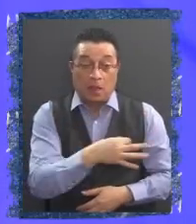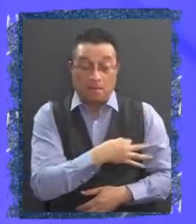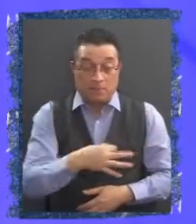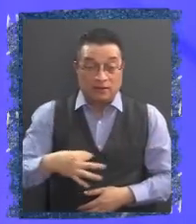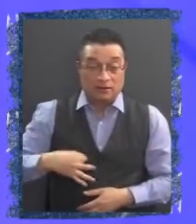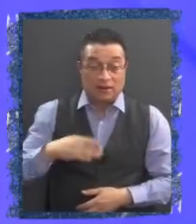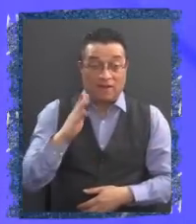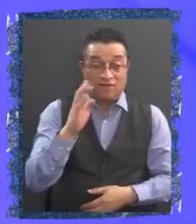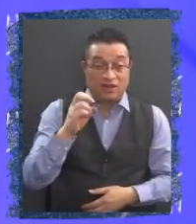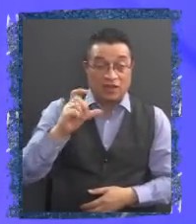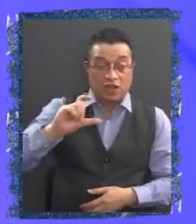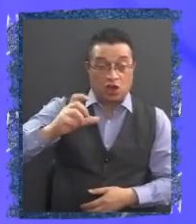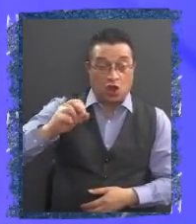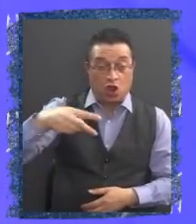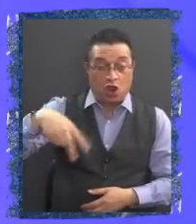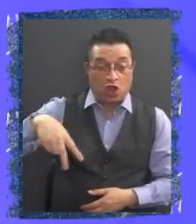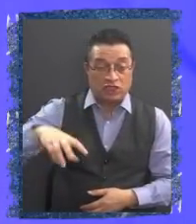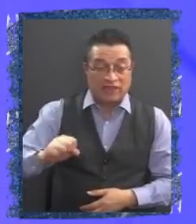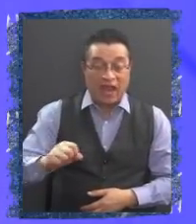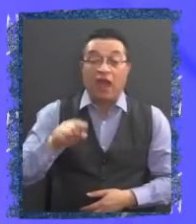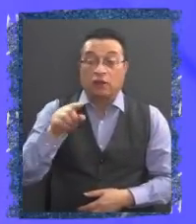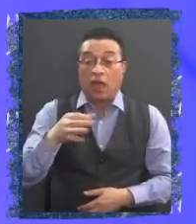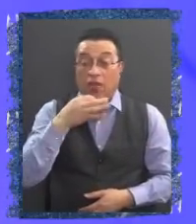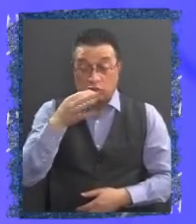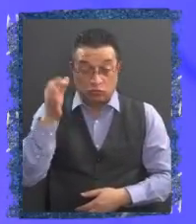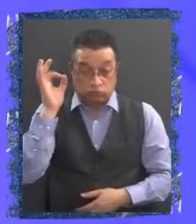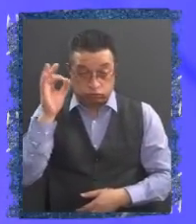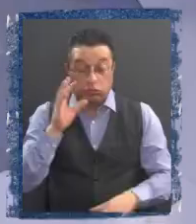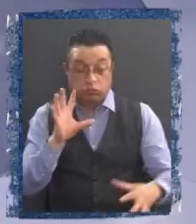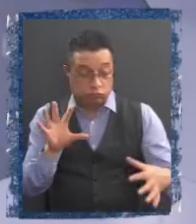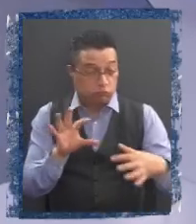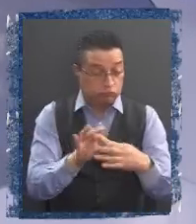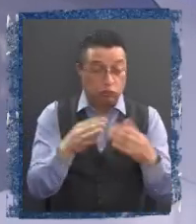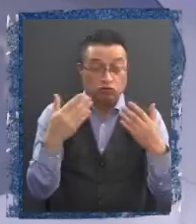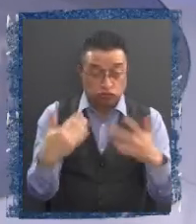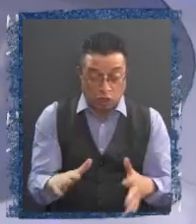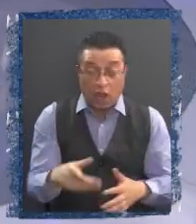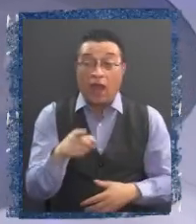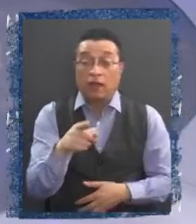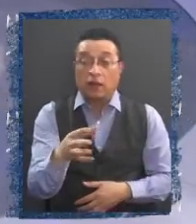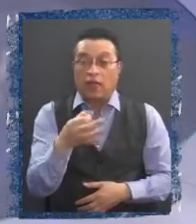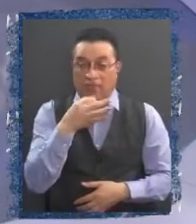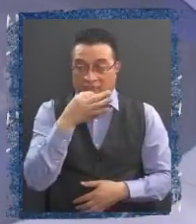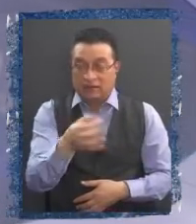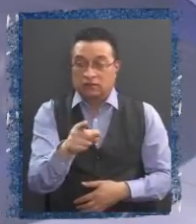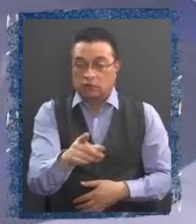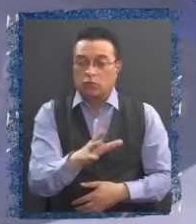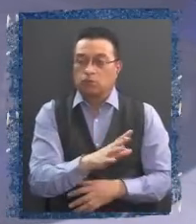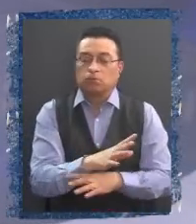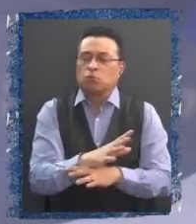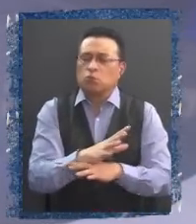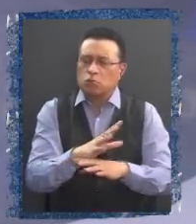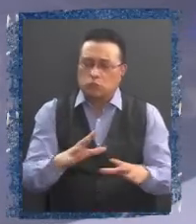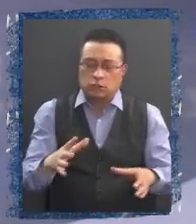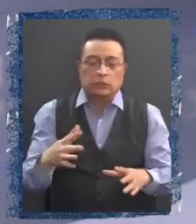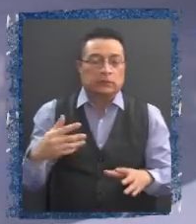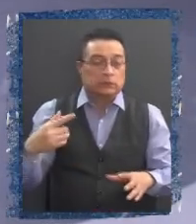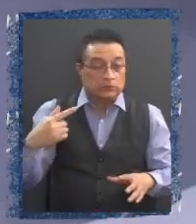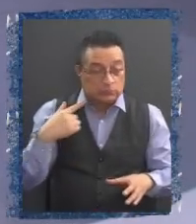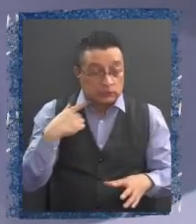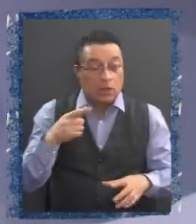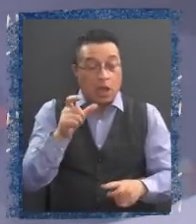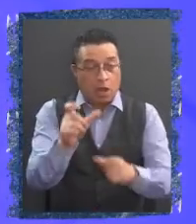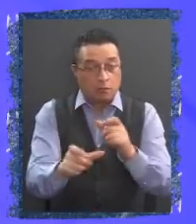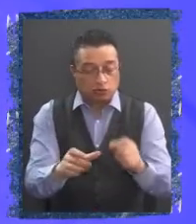Ayerza, que hace pocos días, en una reunión con los gremios, ella dice que le parecería tremendo que las personas